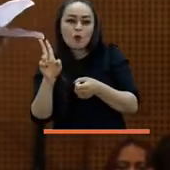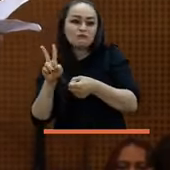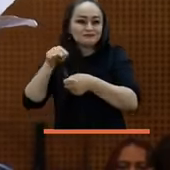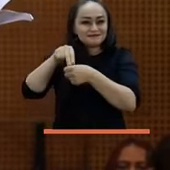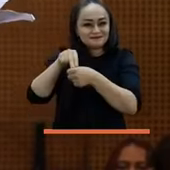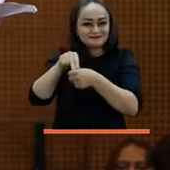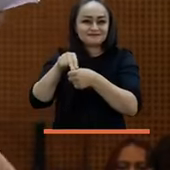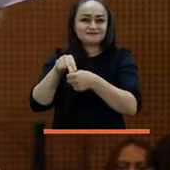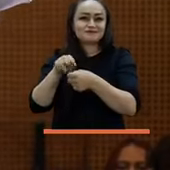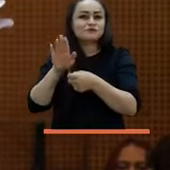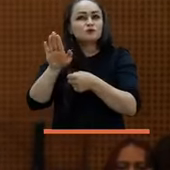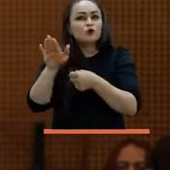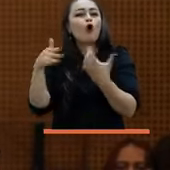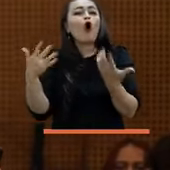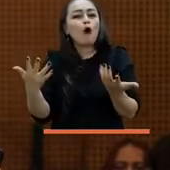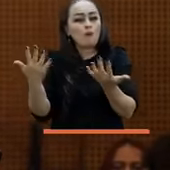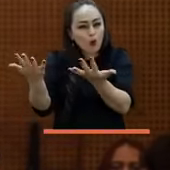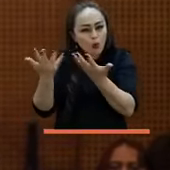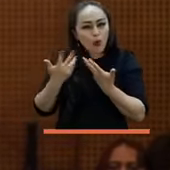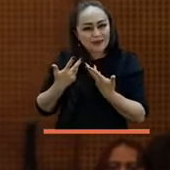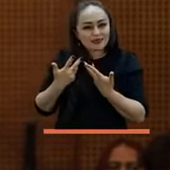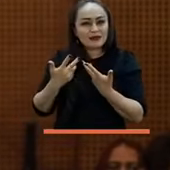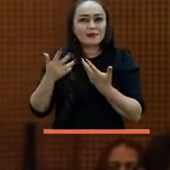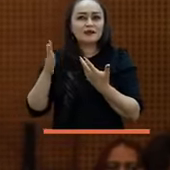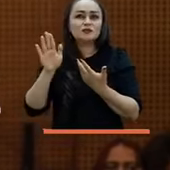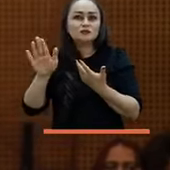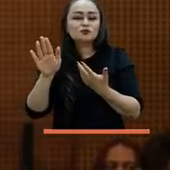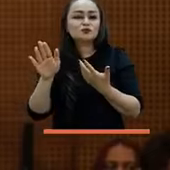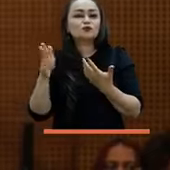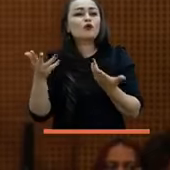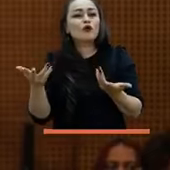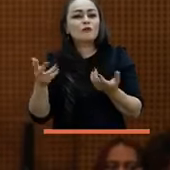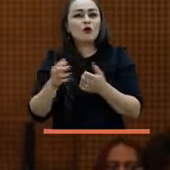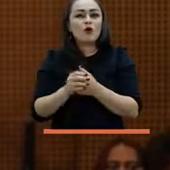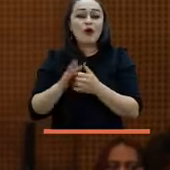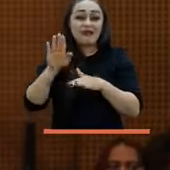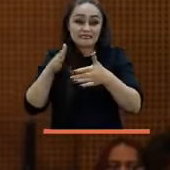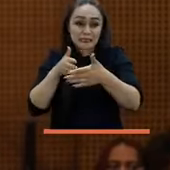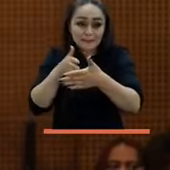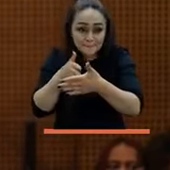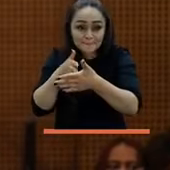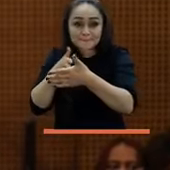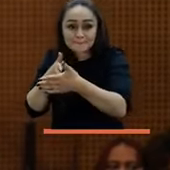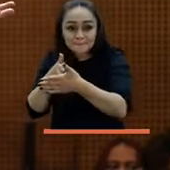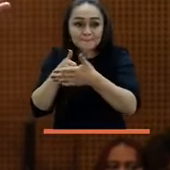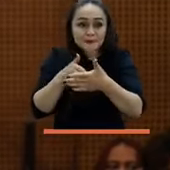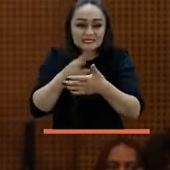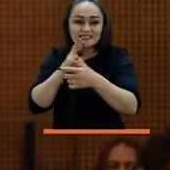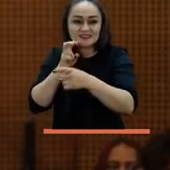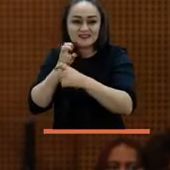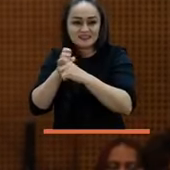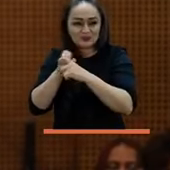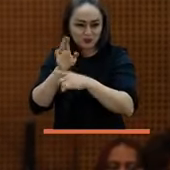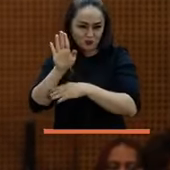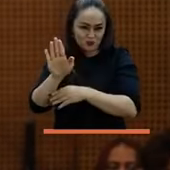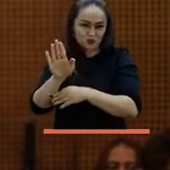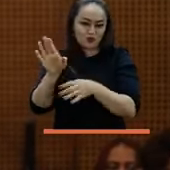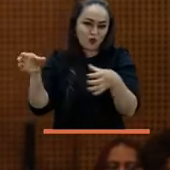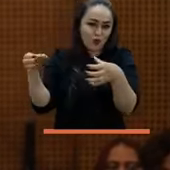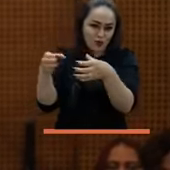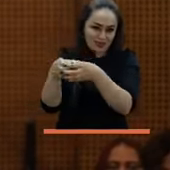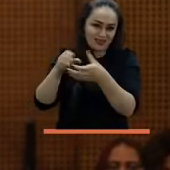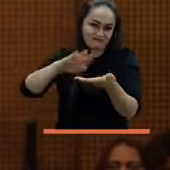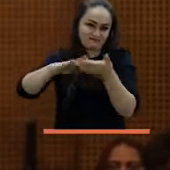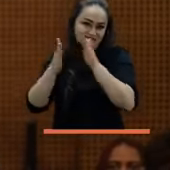pensarse un poco esas barreras cierto esas barreras que que se ven y que afrontan alrededor de la